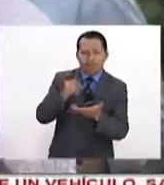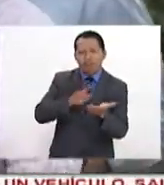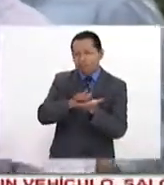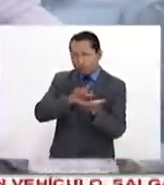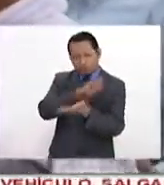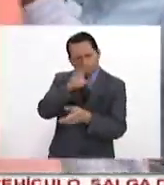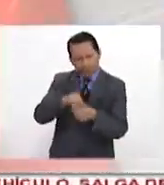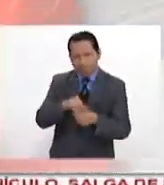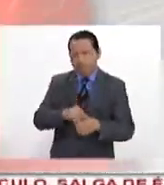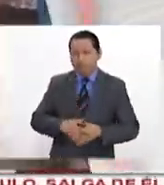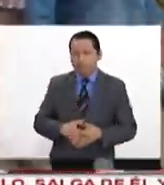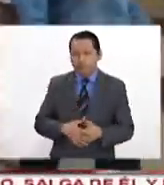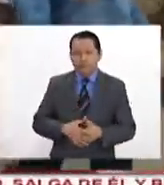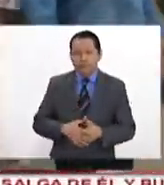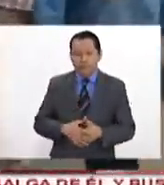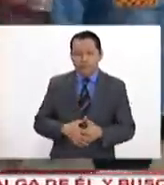afectados.